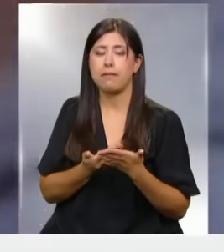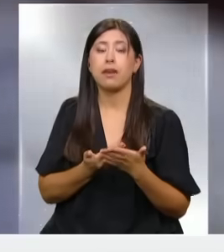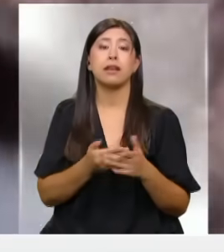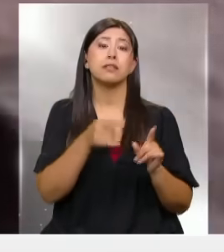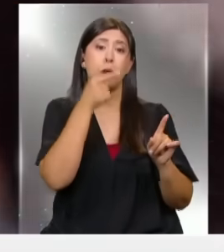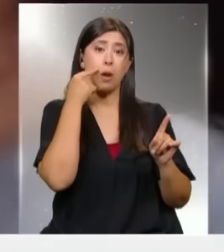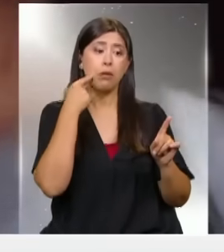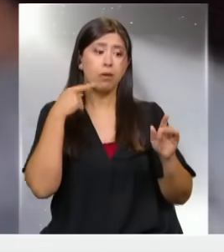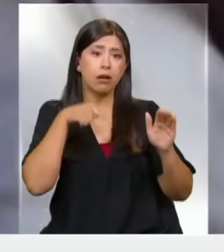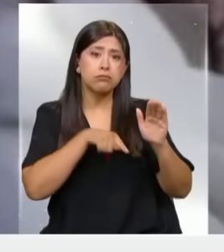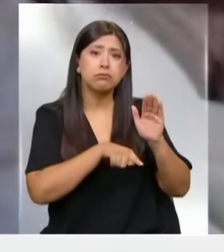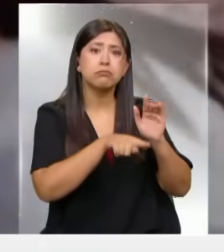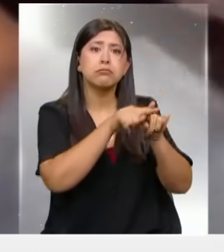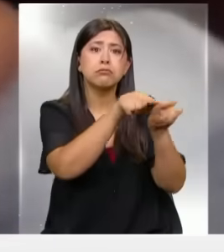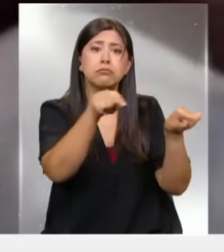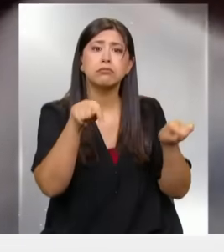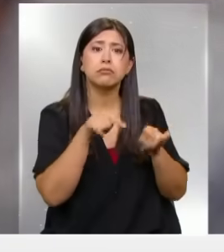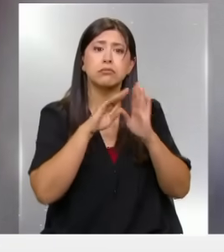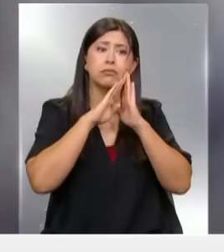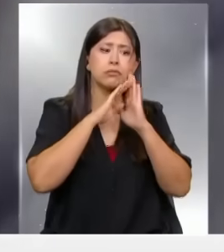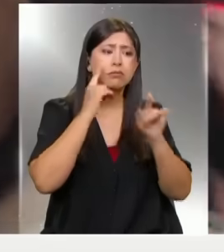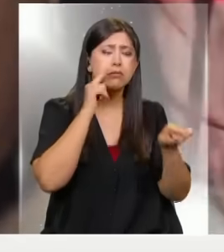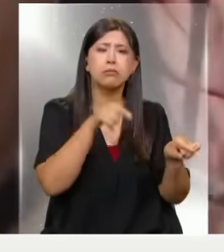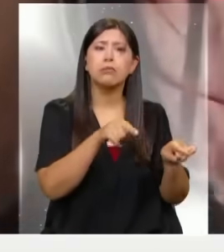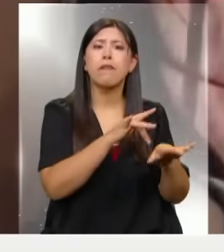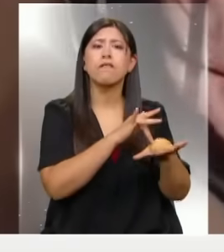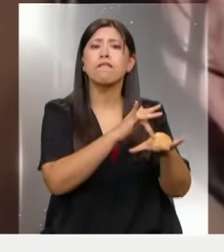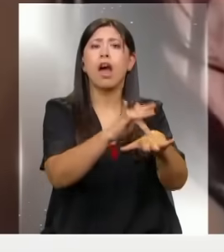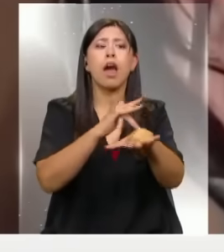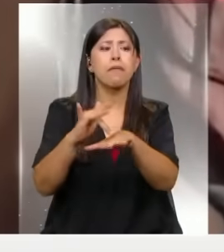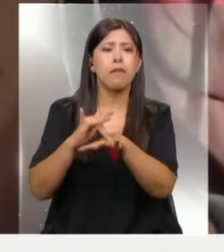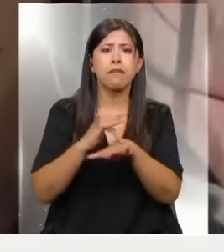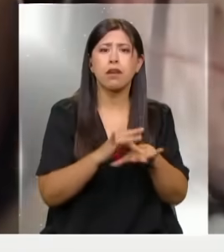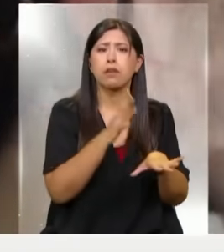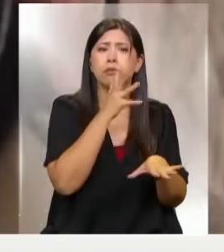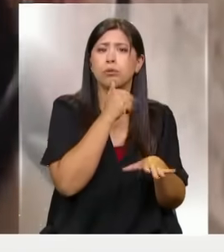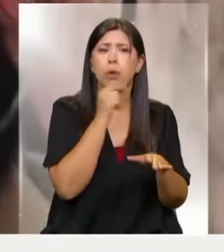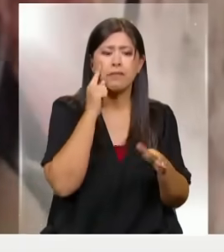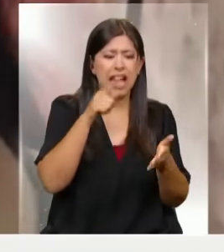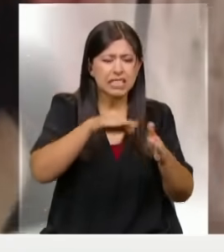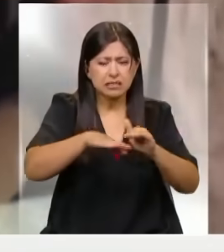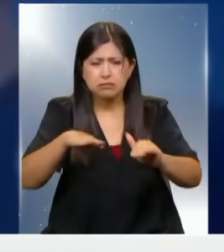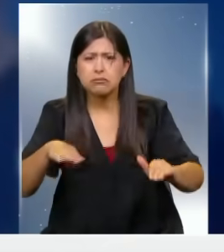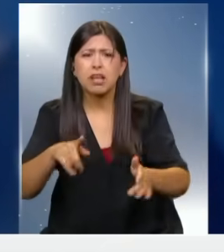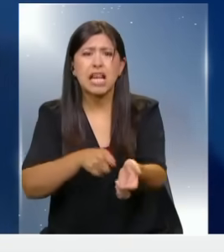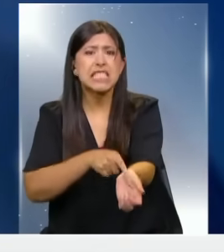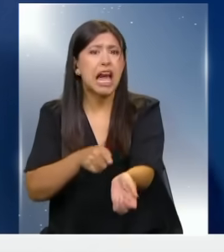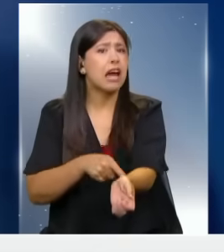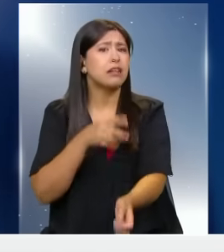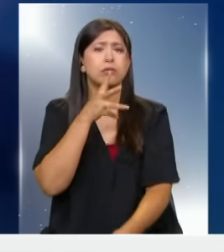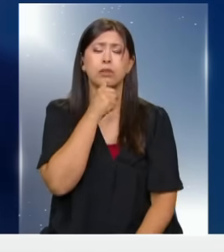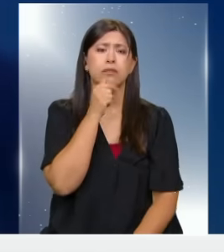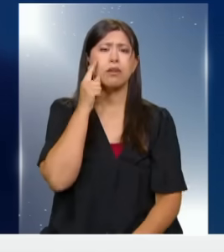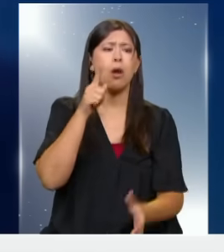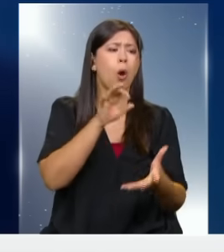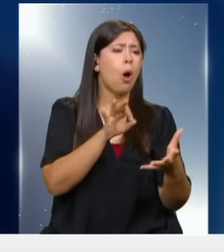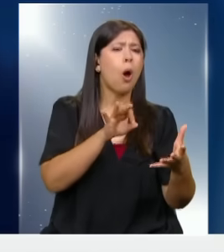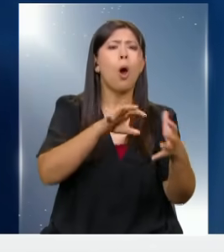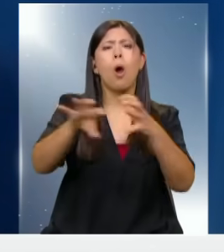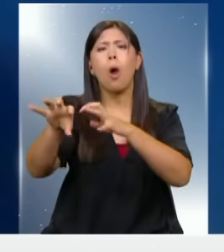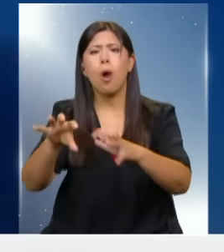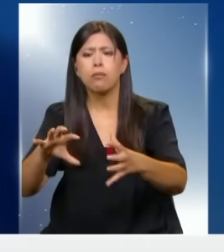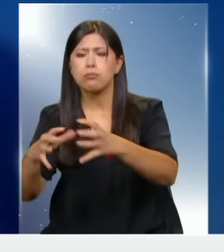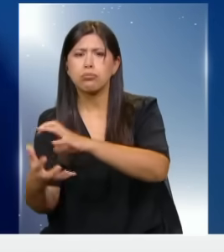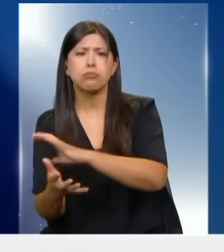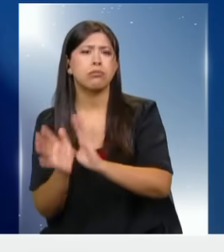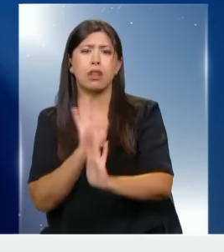personas que entró a su habitación y quien detalló que estaba vacía, que no habían rastros o manchas sospechosas ni desplazamientos de objetos